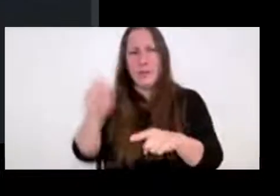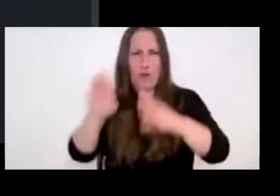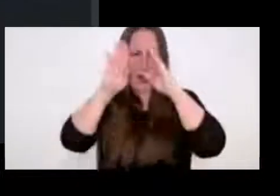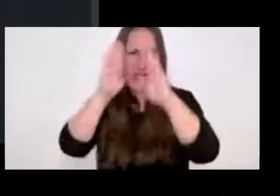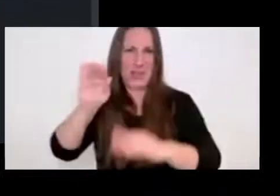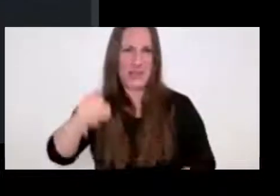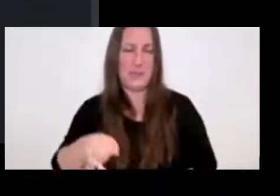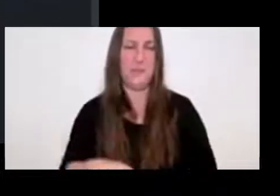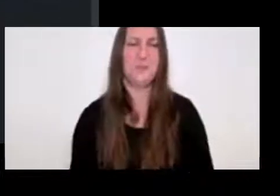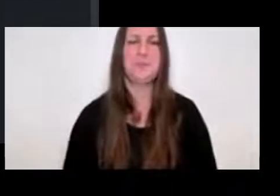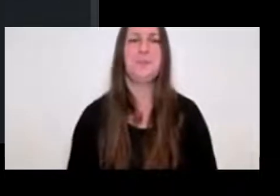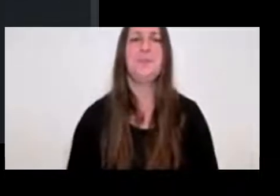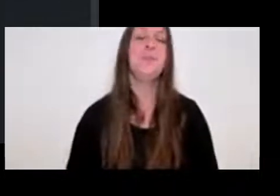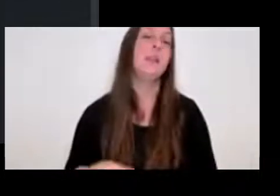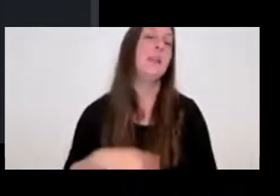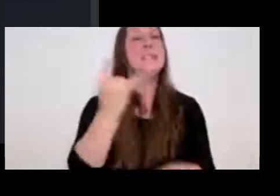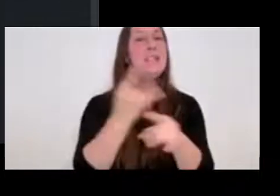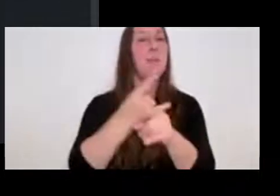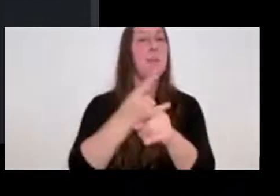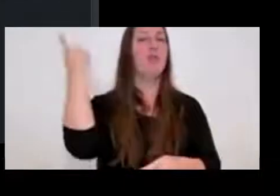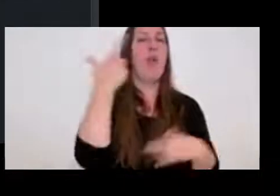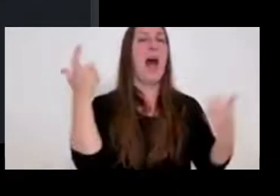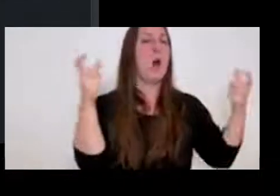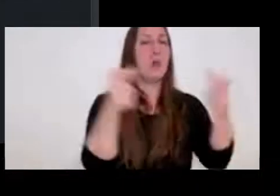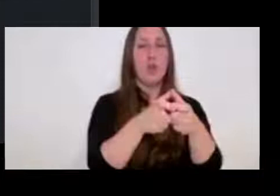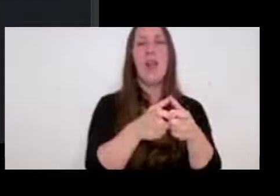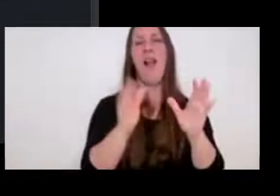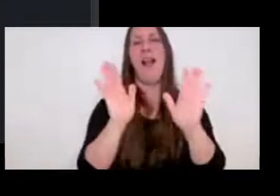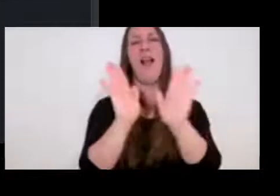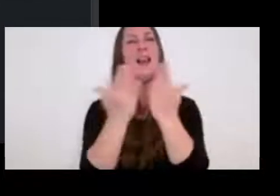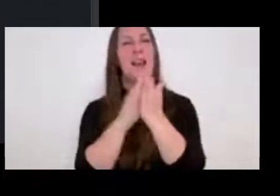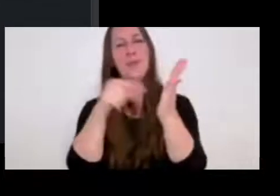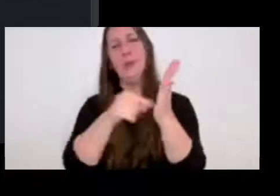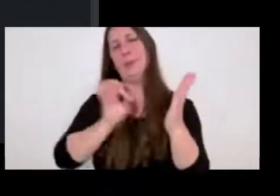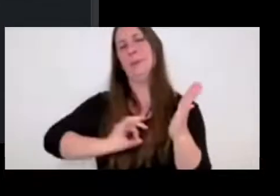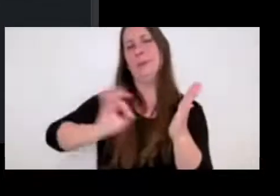Bueno, y como en toda auditoría, con los viejos libros que se acuerdan, seguramente ustedes se habrán